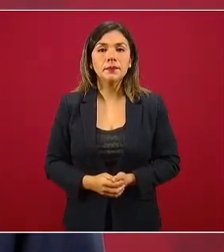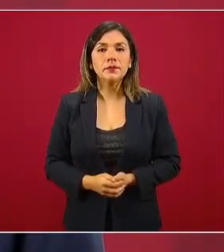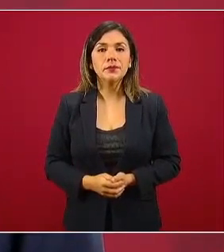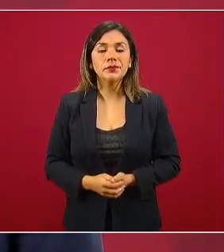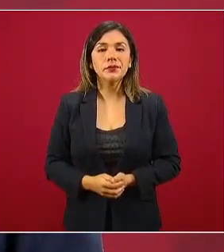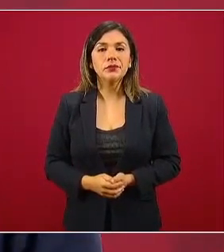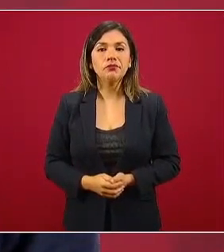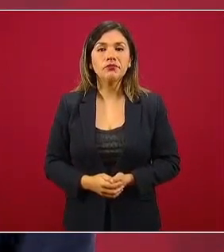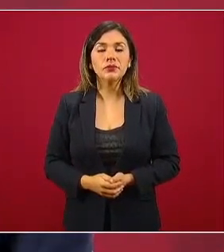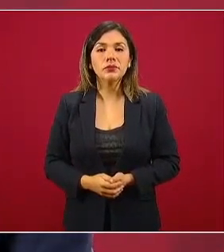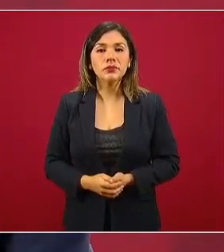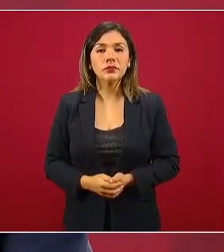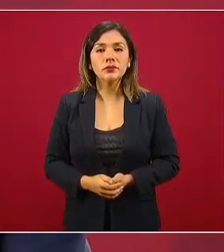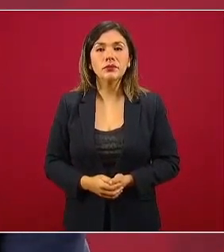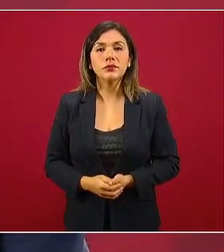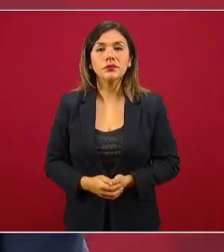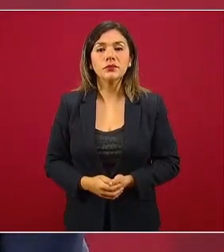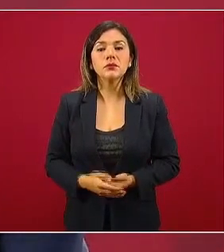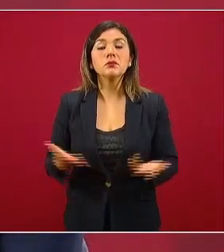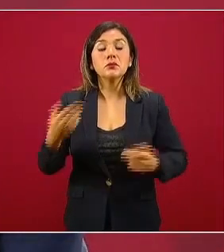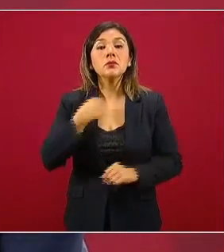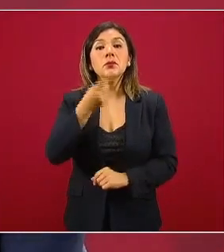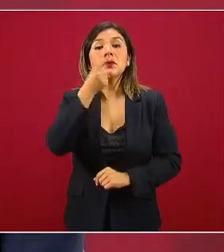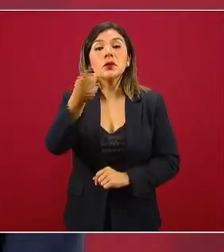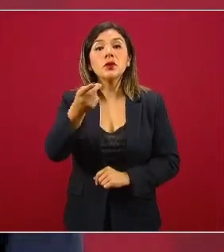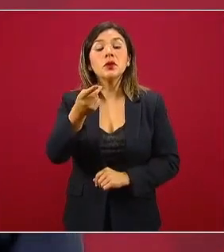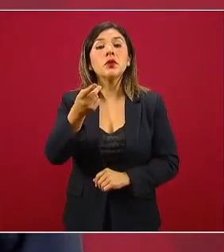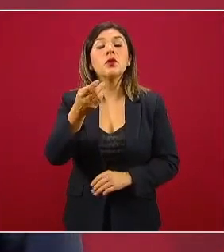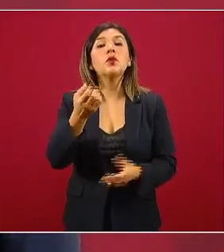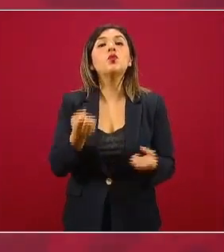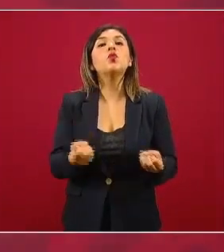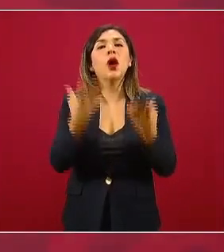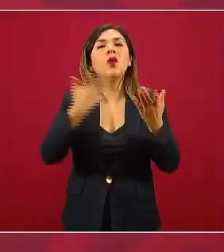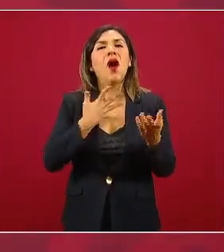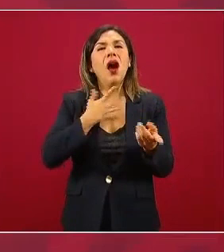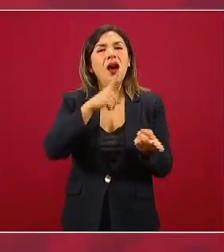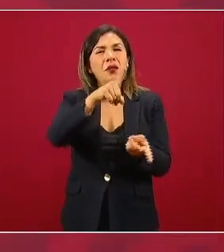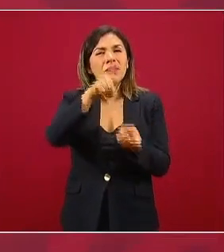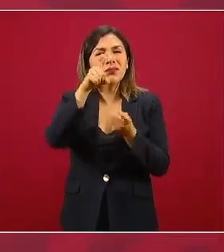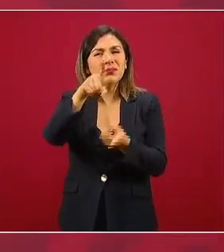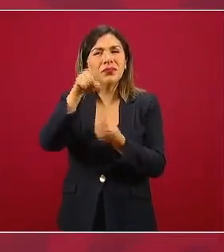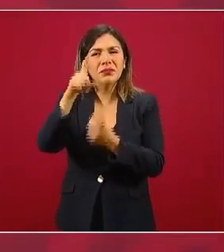Decirles que en cuanto a recaudación,